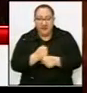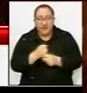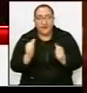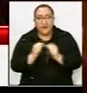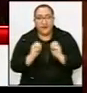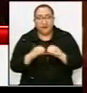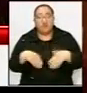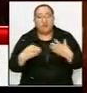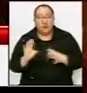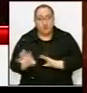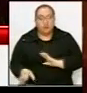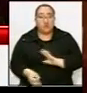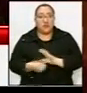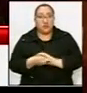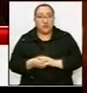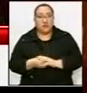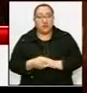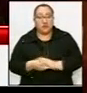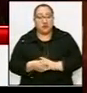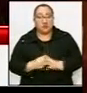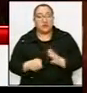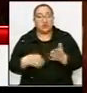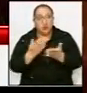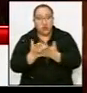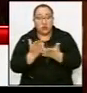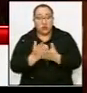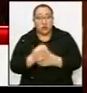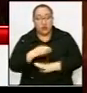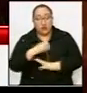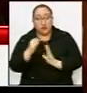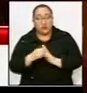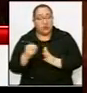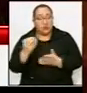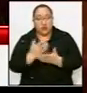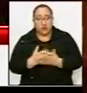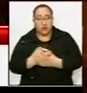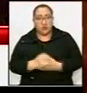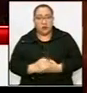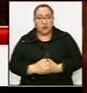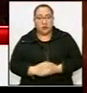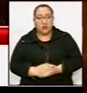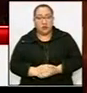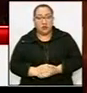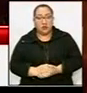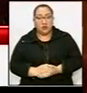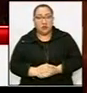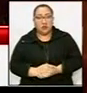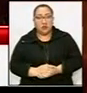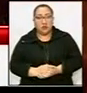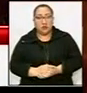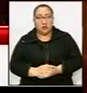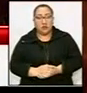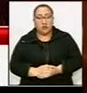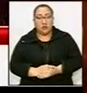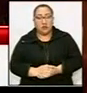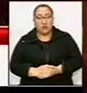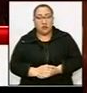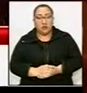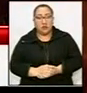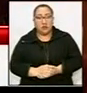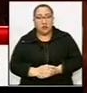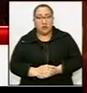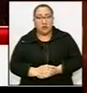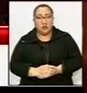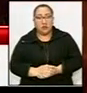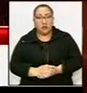posibilidad de poder incluir dentro de los estudios de proyectos de inversión pública a estudiarse la instalación del servicio de agua del sistema